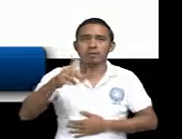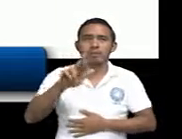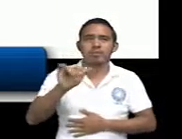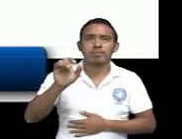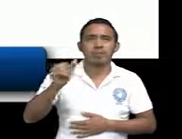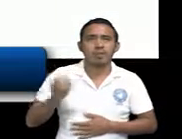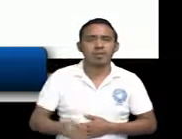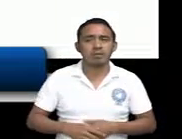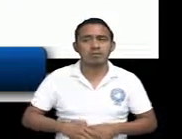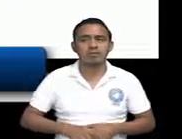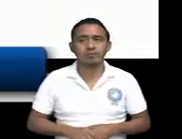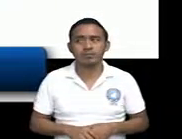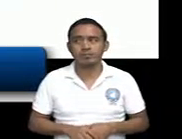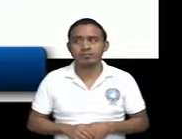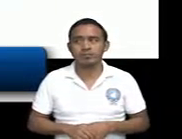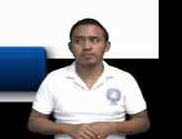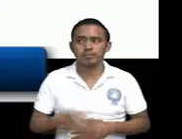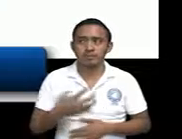que no es mucho.